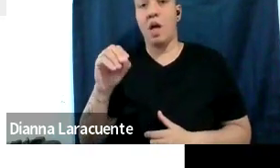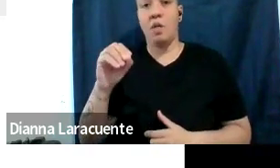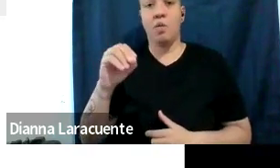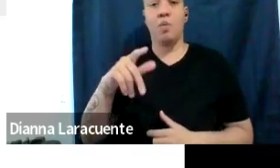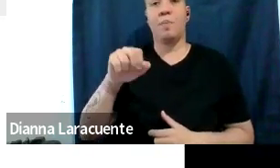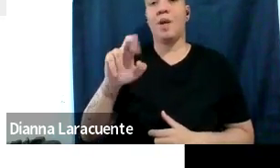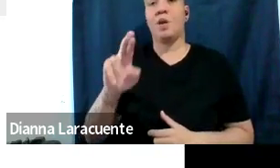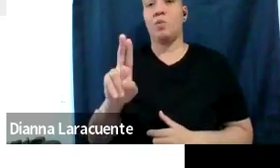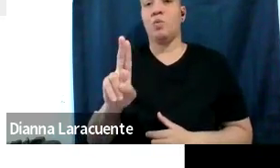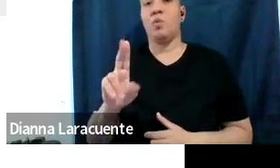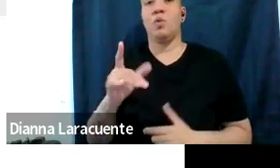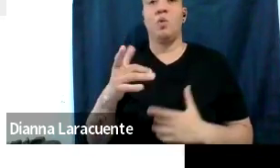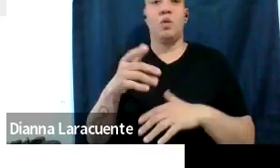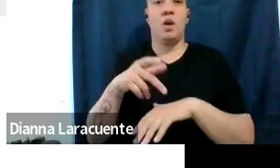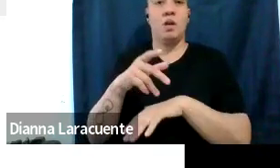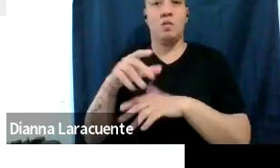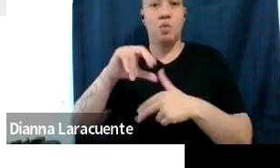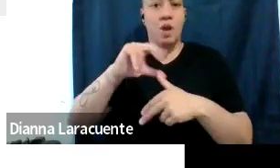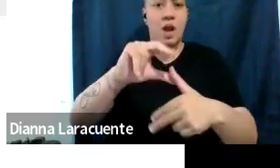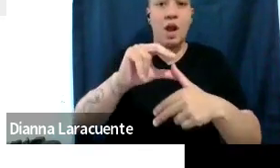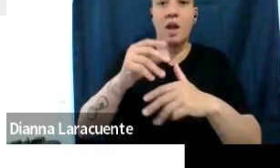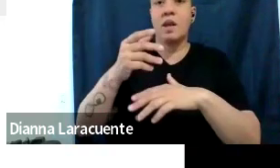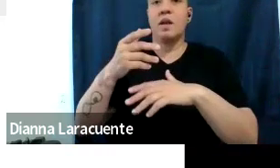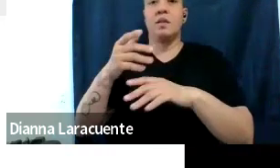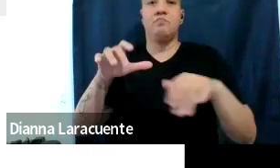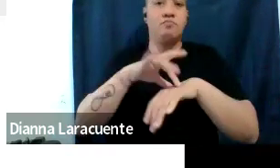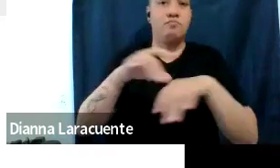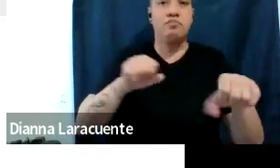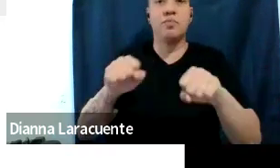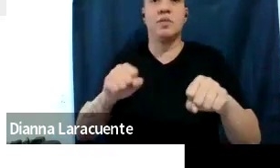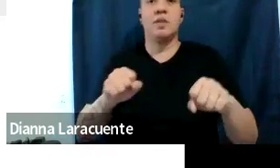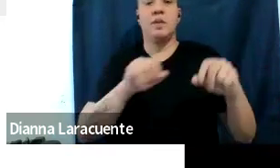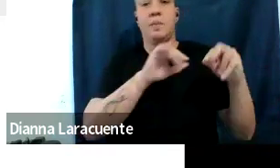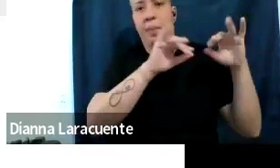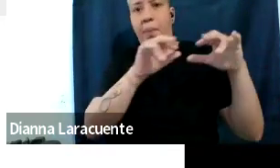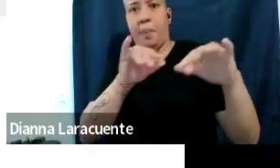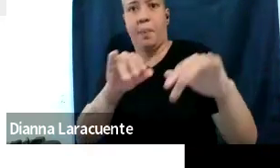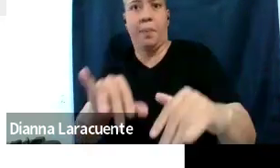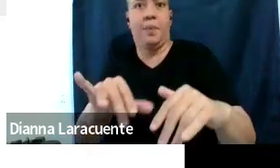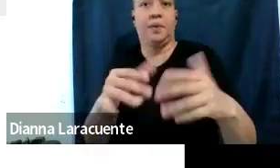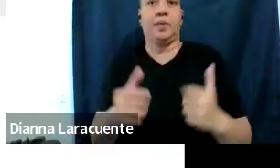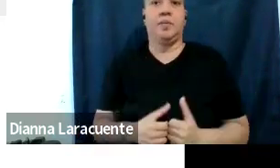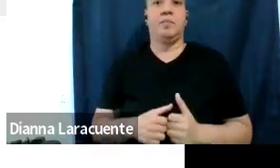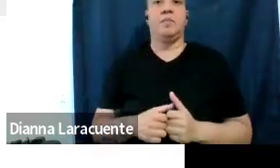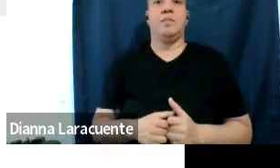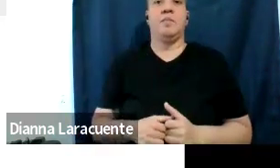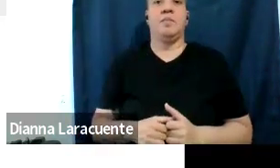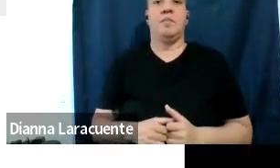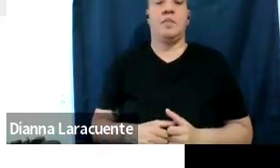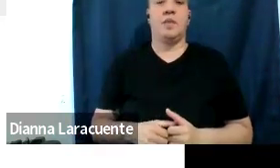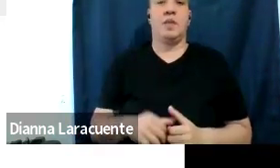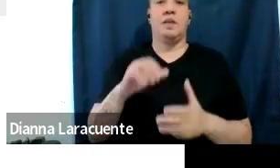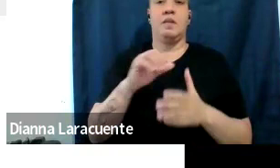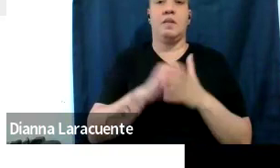una isla con terremotos y con huracanes. Y se pobló la isla por eso, y quitaron el crédito, de